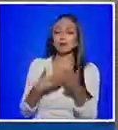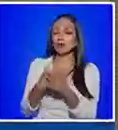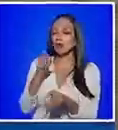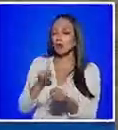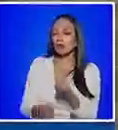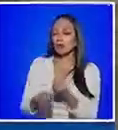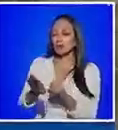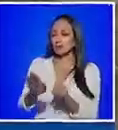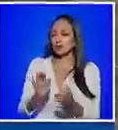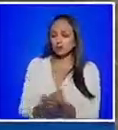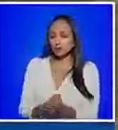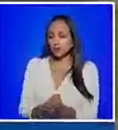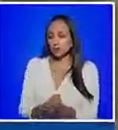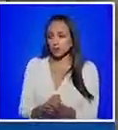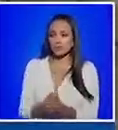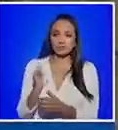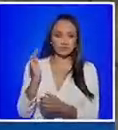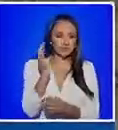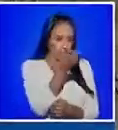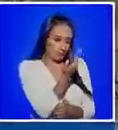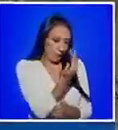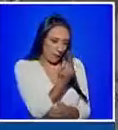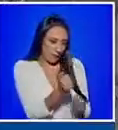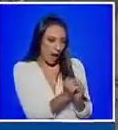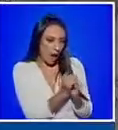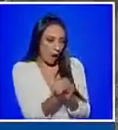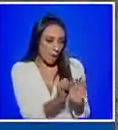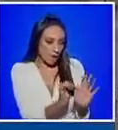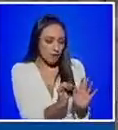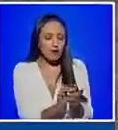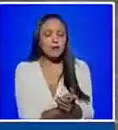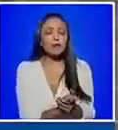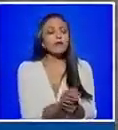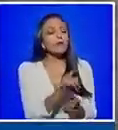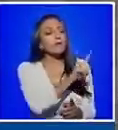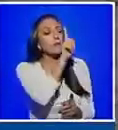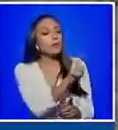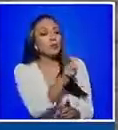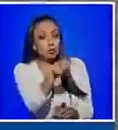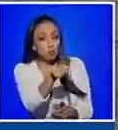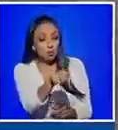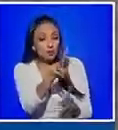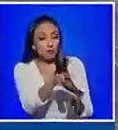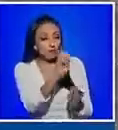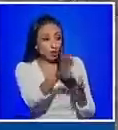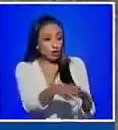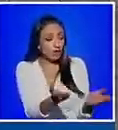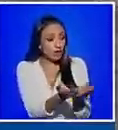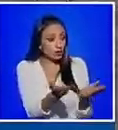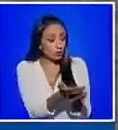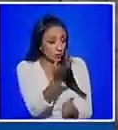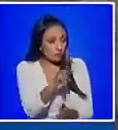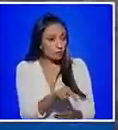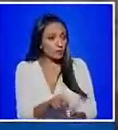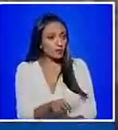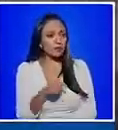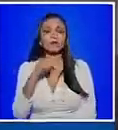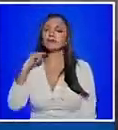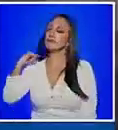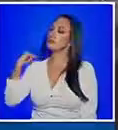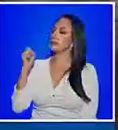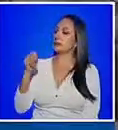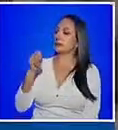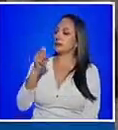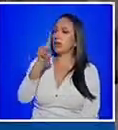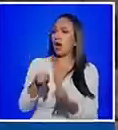hicieron. Vamos a acercarnos un poquito, véngase para acá, mi vecinita. Y otro de los inconvenientes es que aquí están viniendo a botar basura, vecinos de otros barrios. Sí, vienen